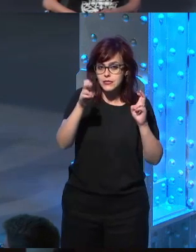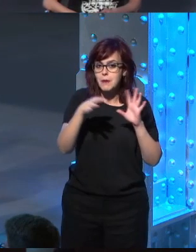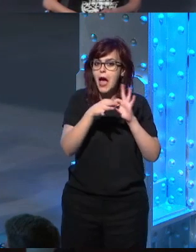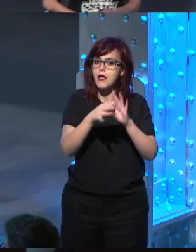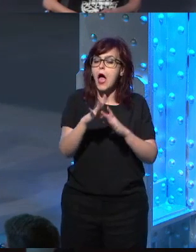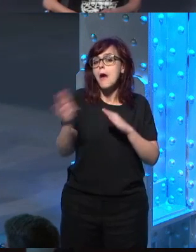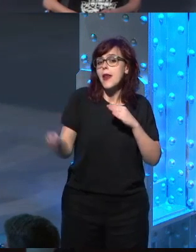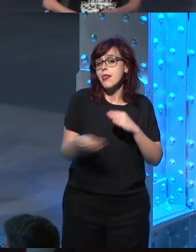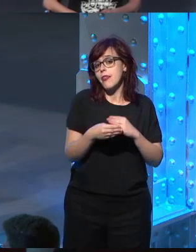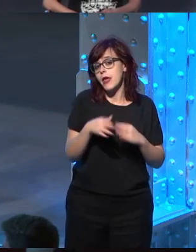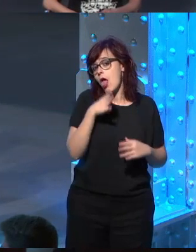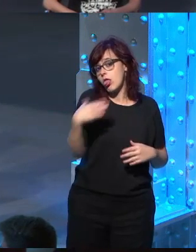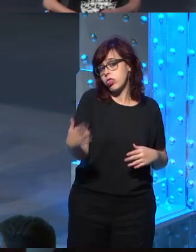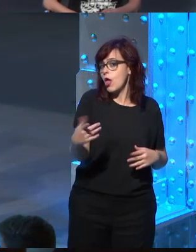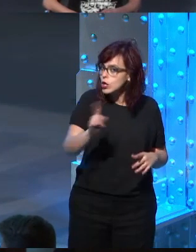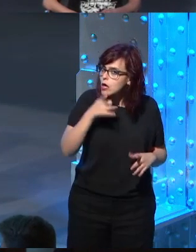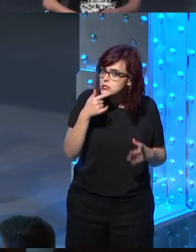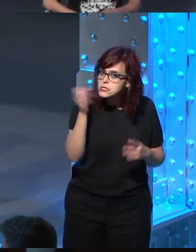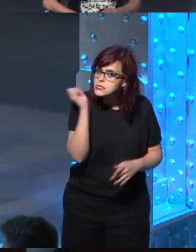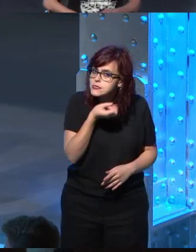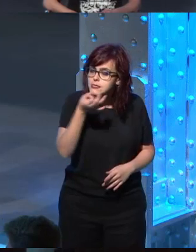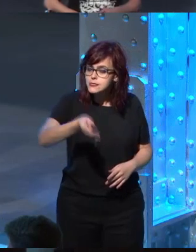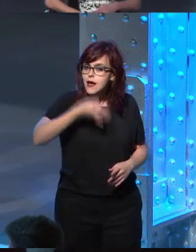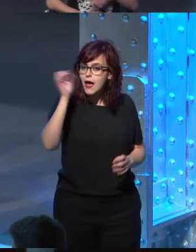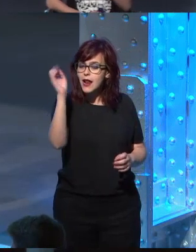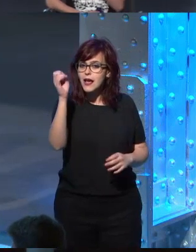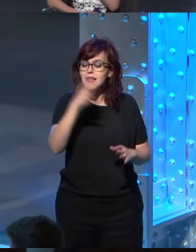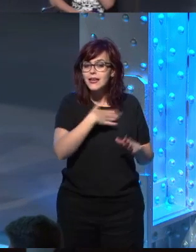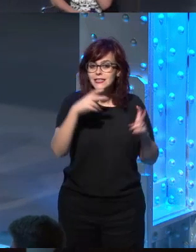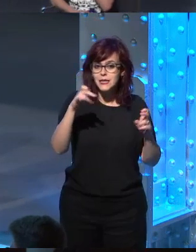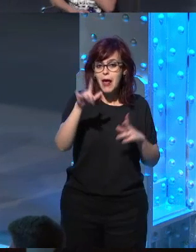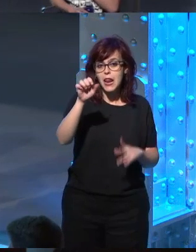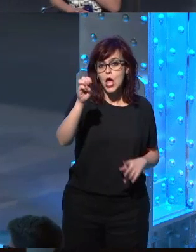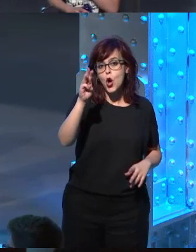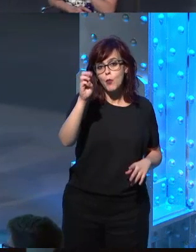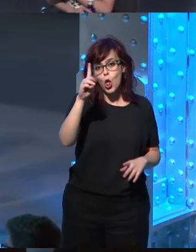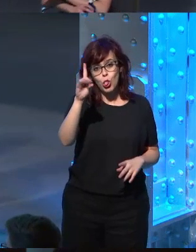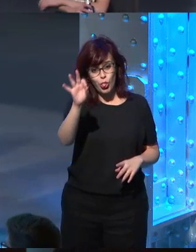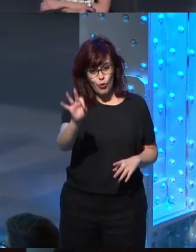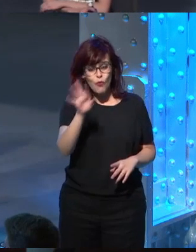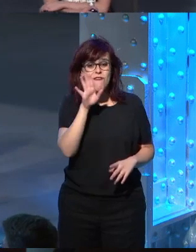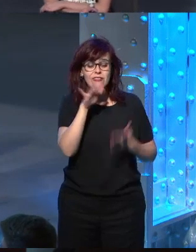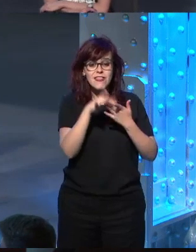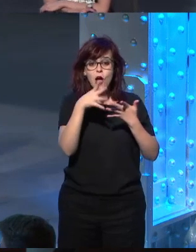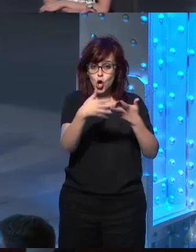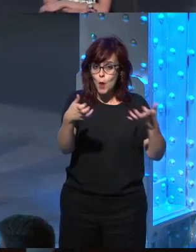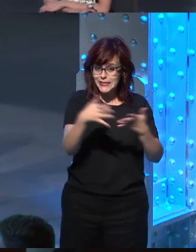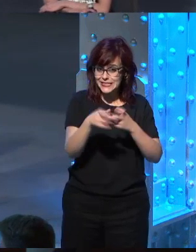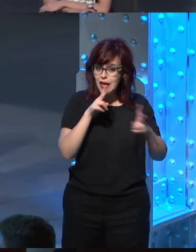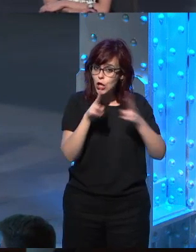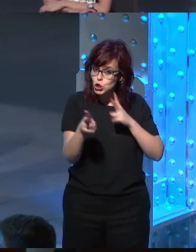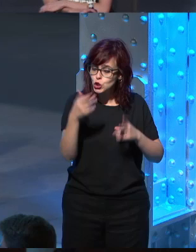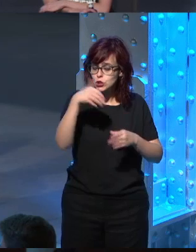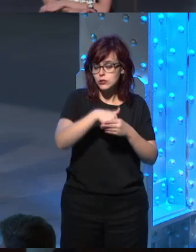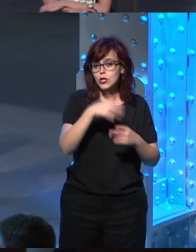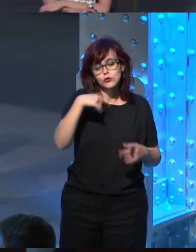Añadir por añadir, ¿no? Que la charla va de lo contrario. No, es decir, en la línea de Leopoldo, cuando mencionaba lo de los comentarios, nosotros hay